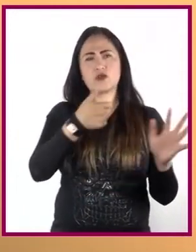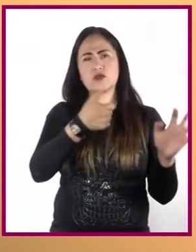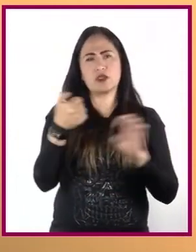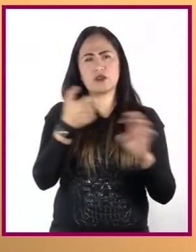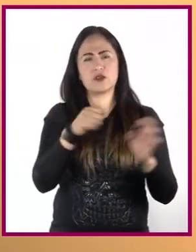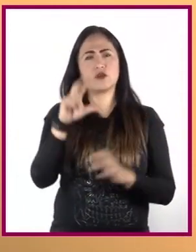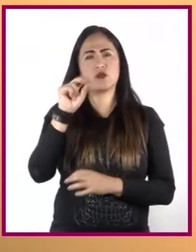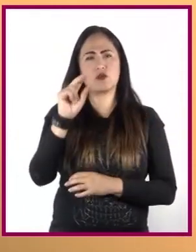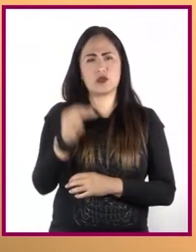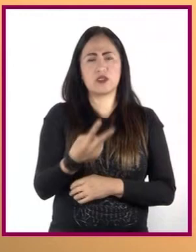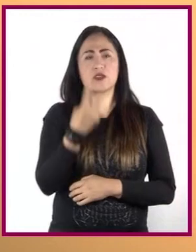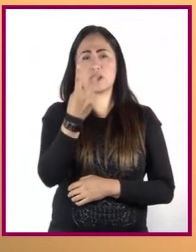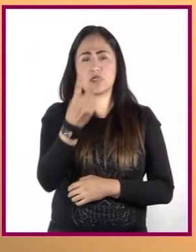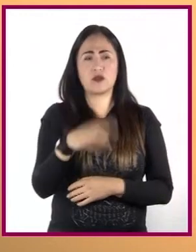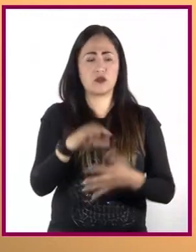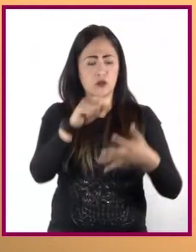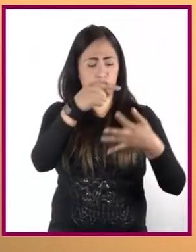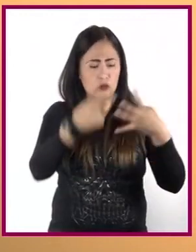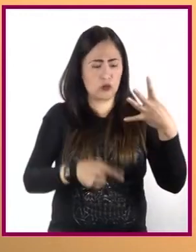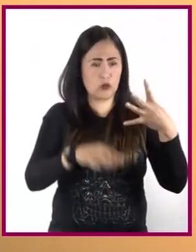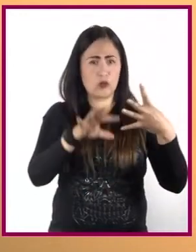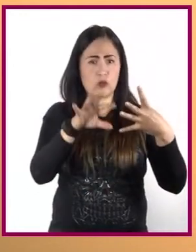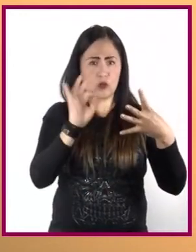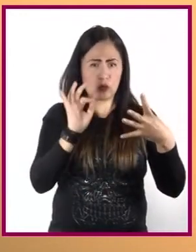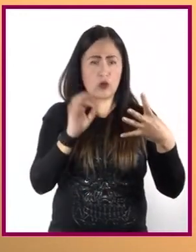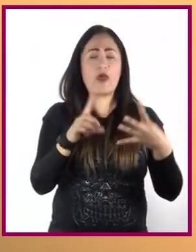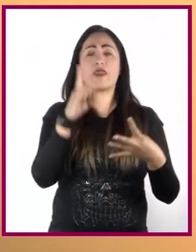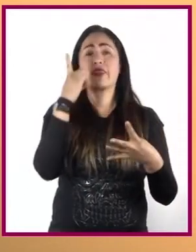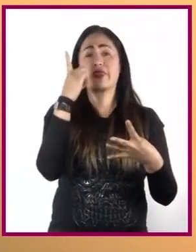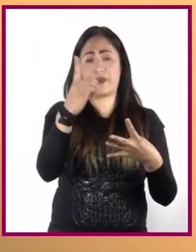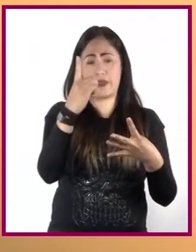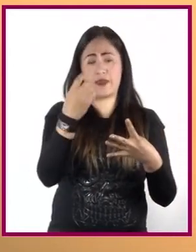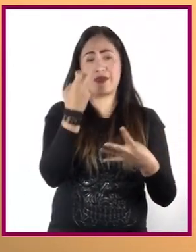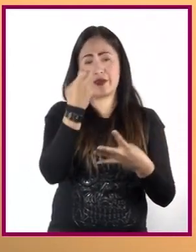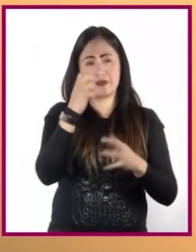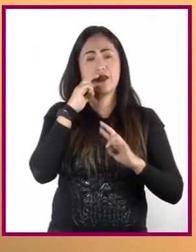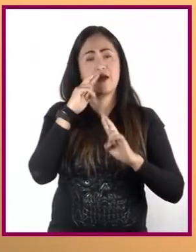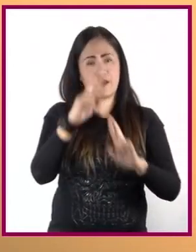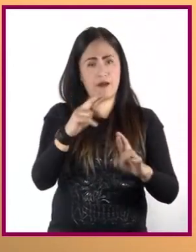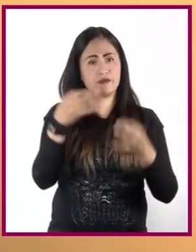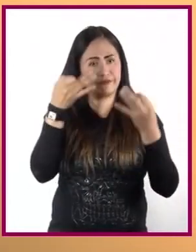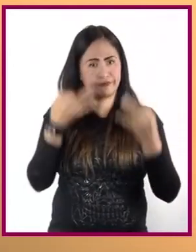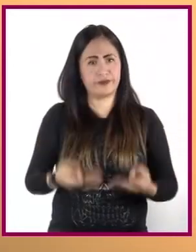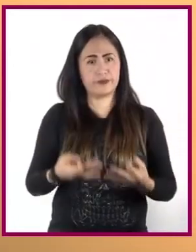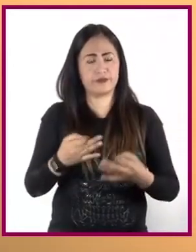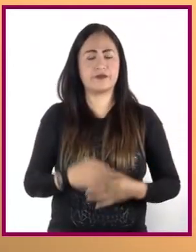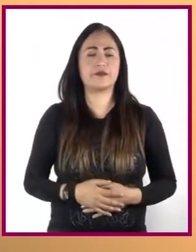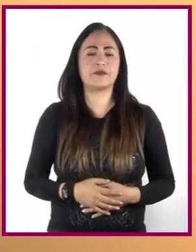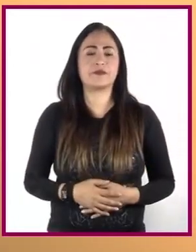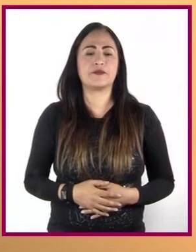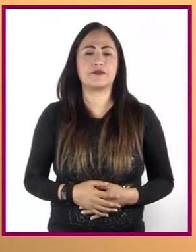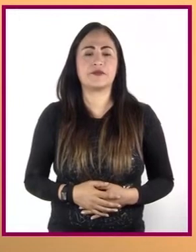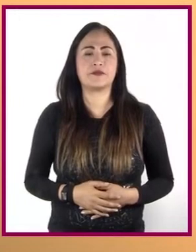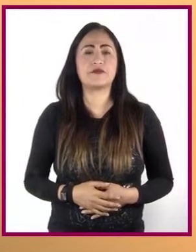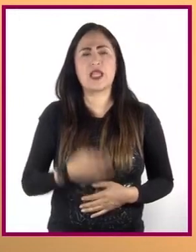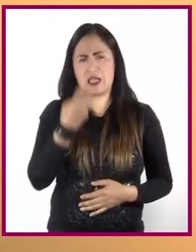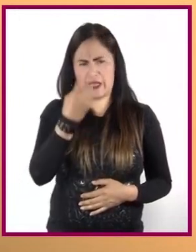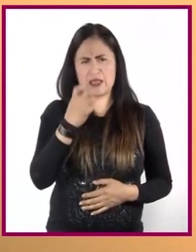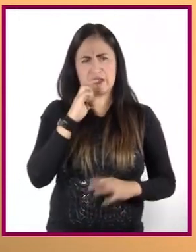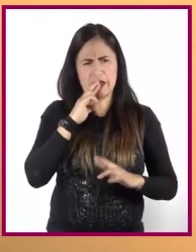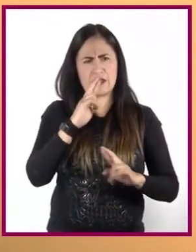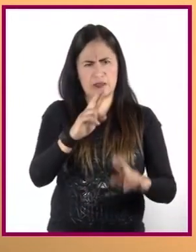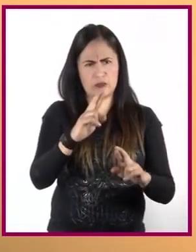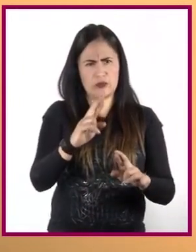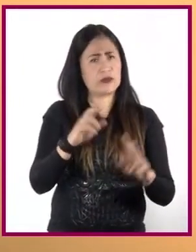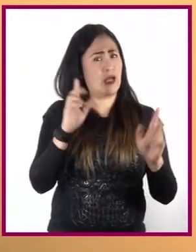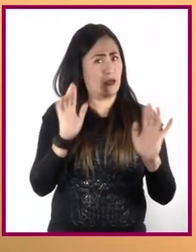0.682. De las opciones, el inciso D es el correcto. Aunque con este resultado se puede